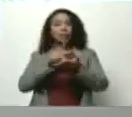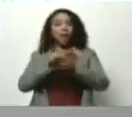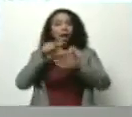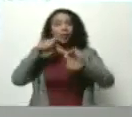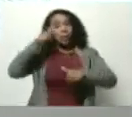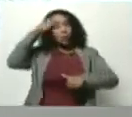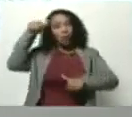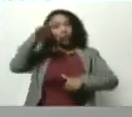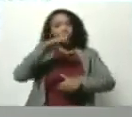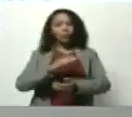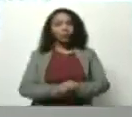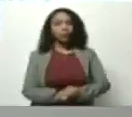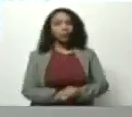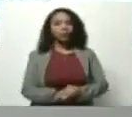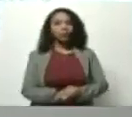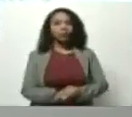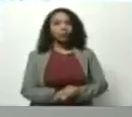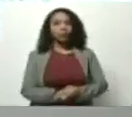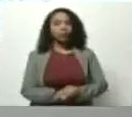pueblo